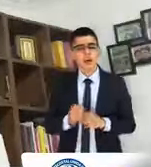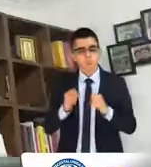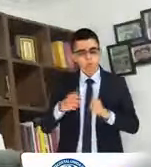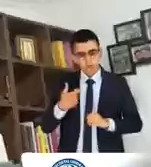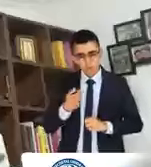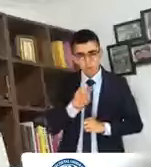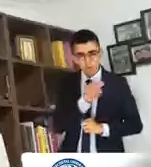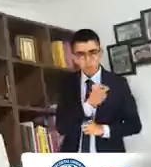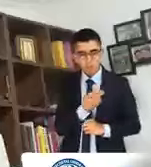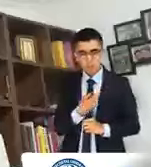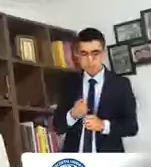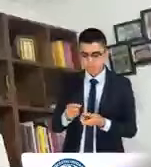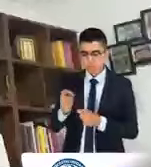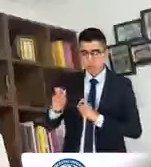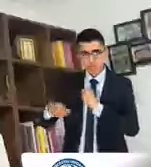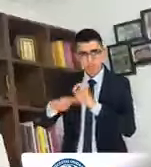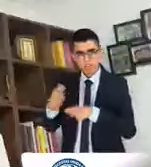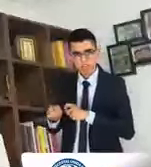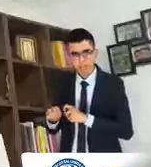era pobre.